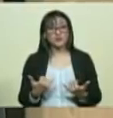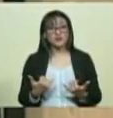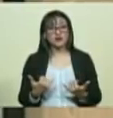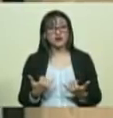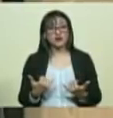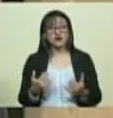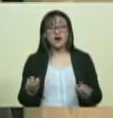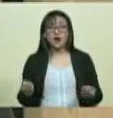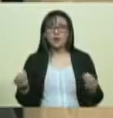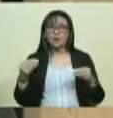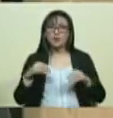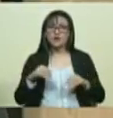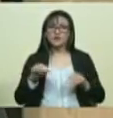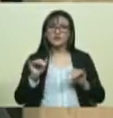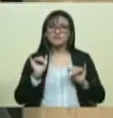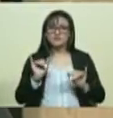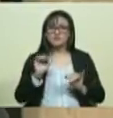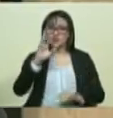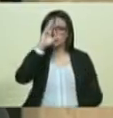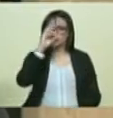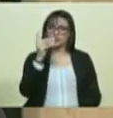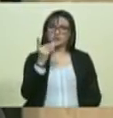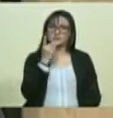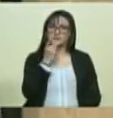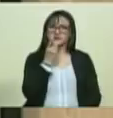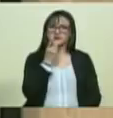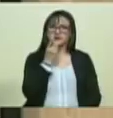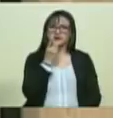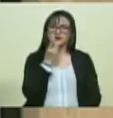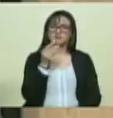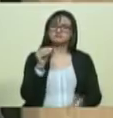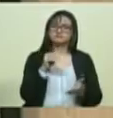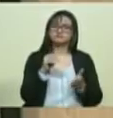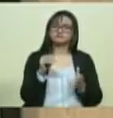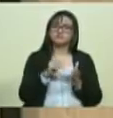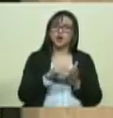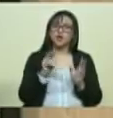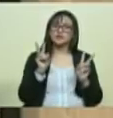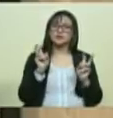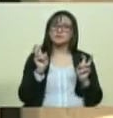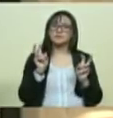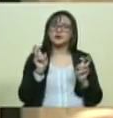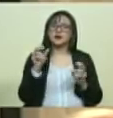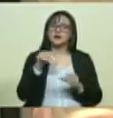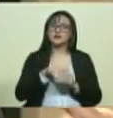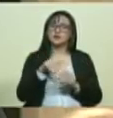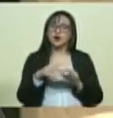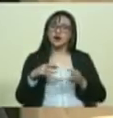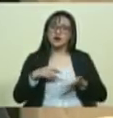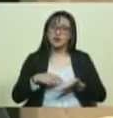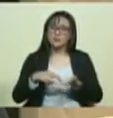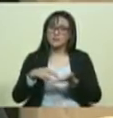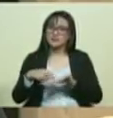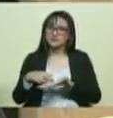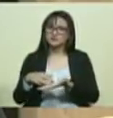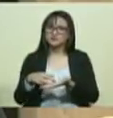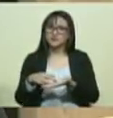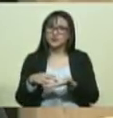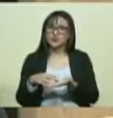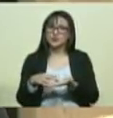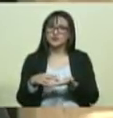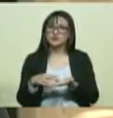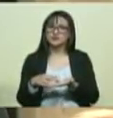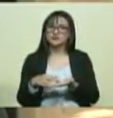acuerdo de república dominicana incluía el tema electoral y una serie de recomendaciones y cómo van a enfrentar